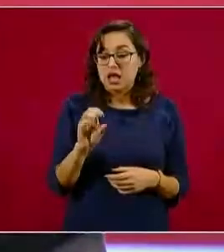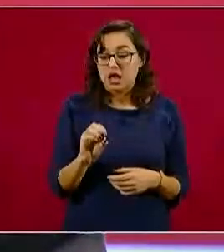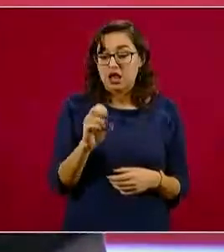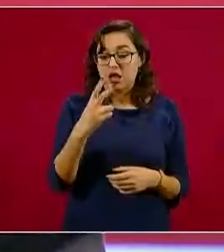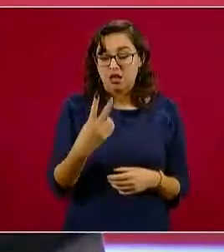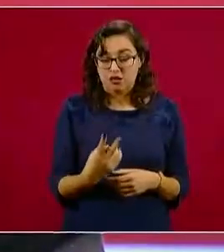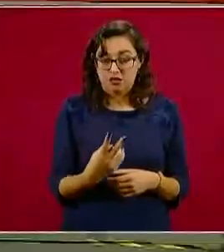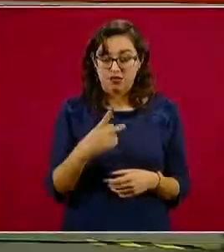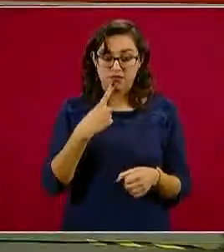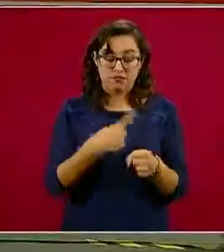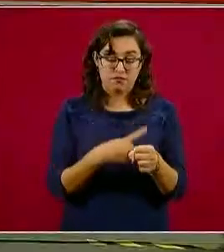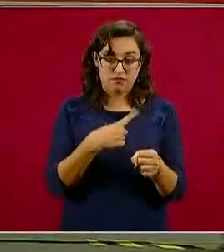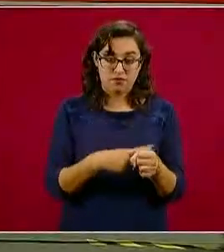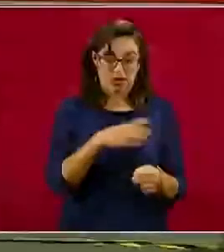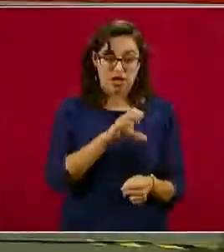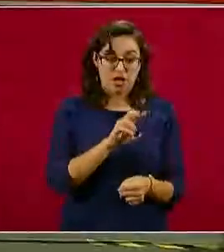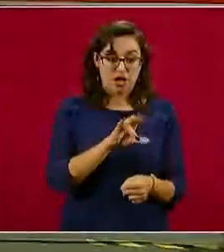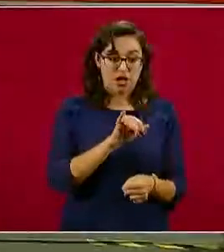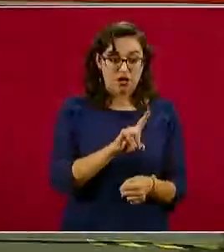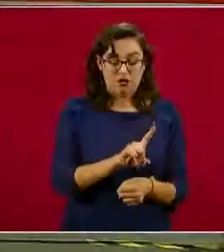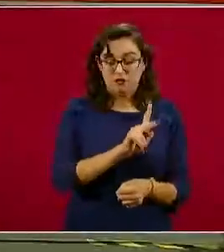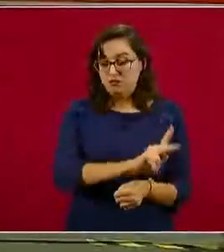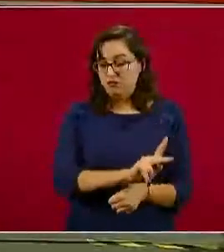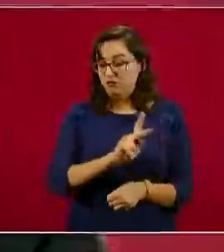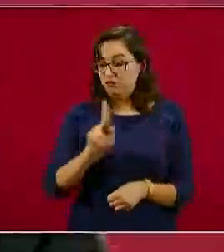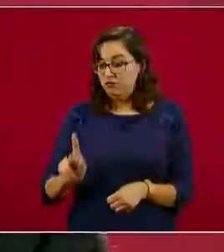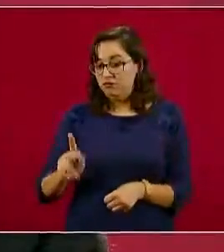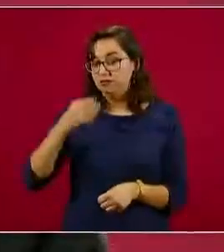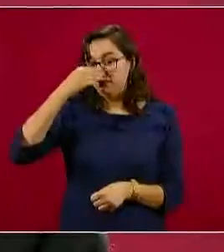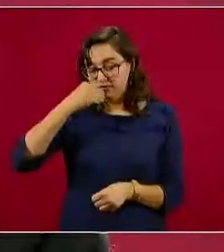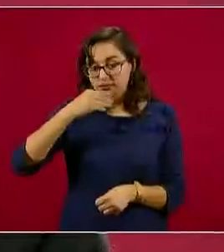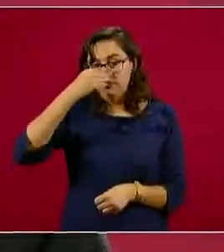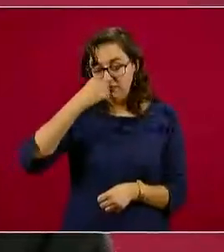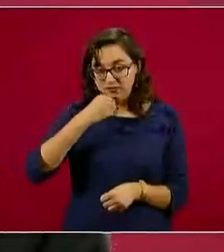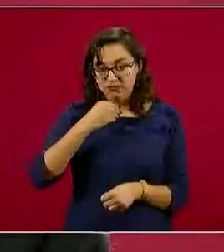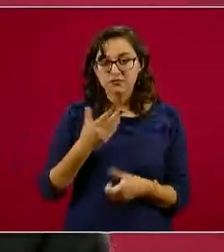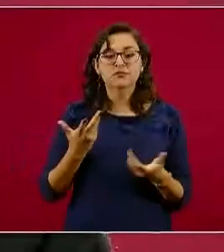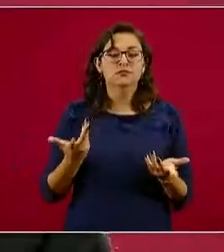es causante de COVID, es muy semejante al de la influenza y sabemos que influenza